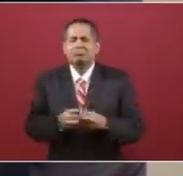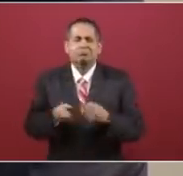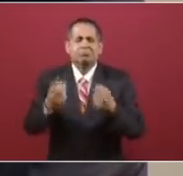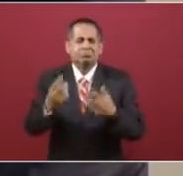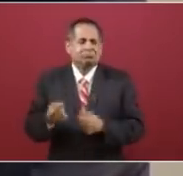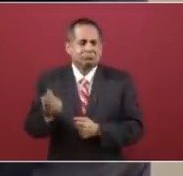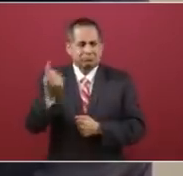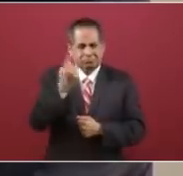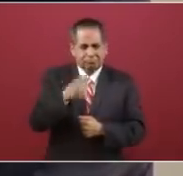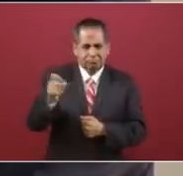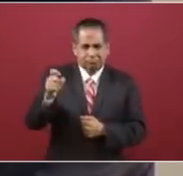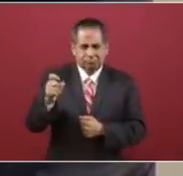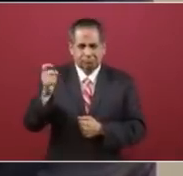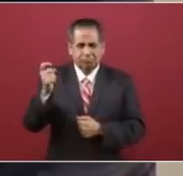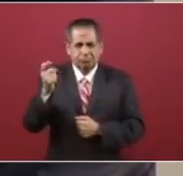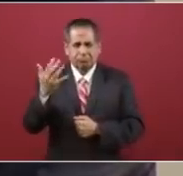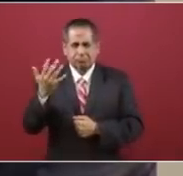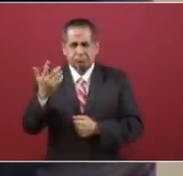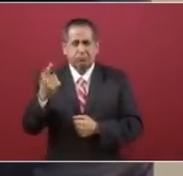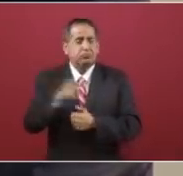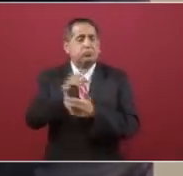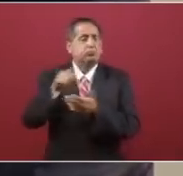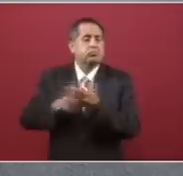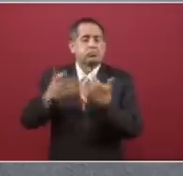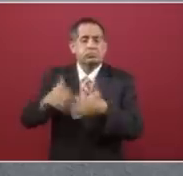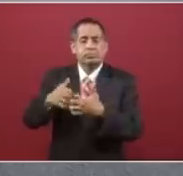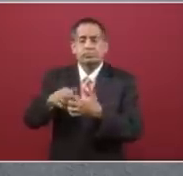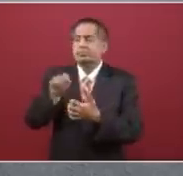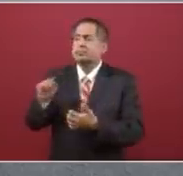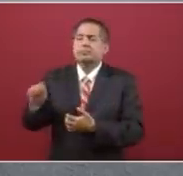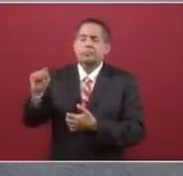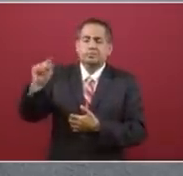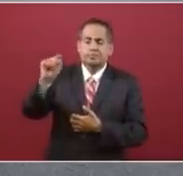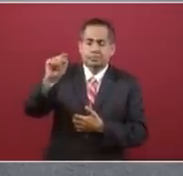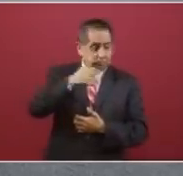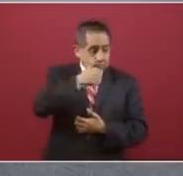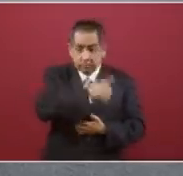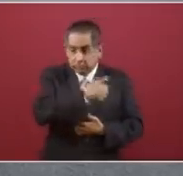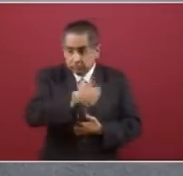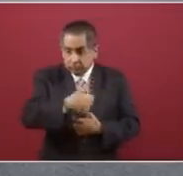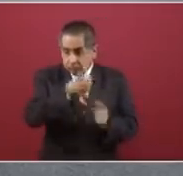150 refinerías cada una.